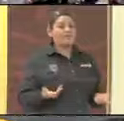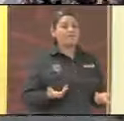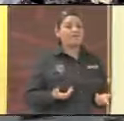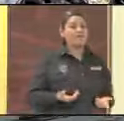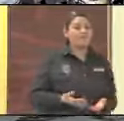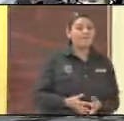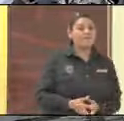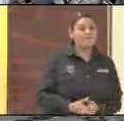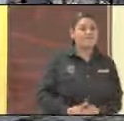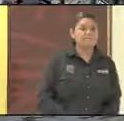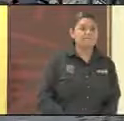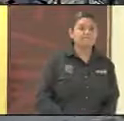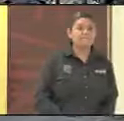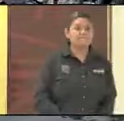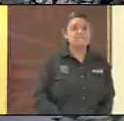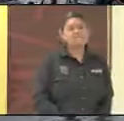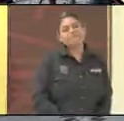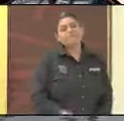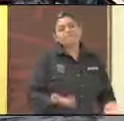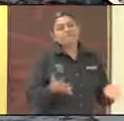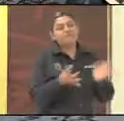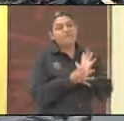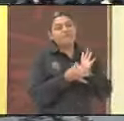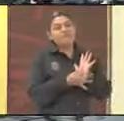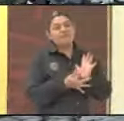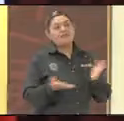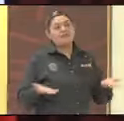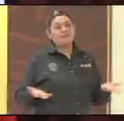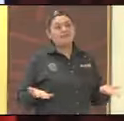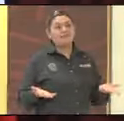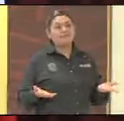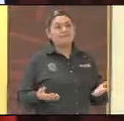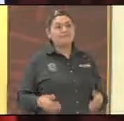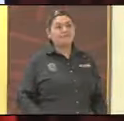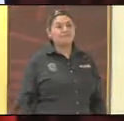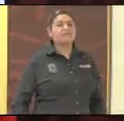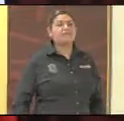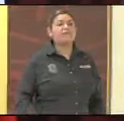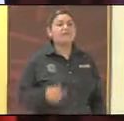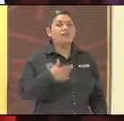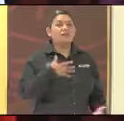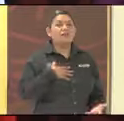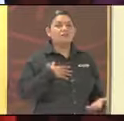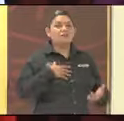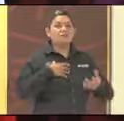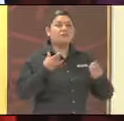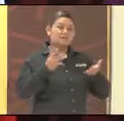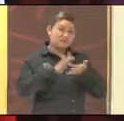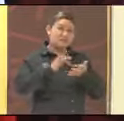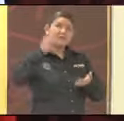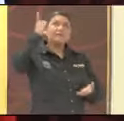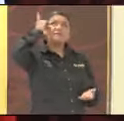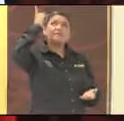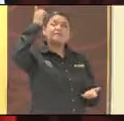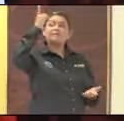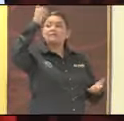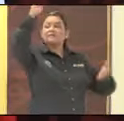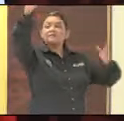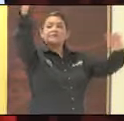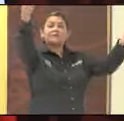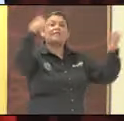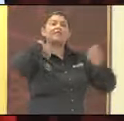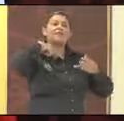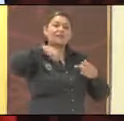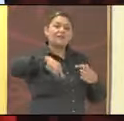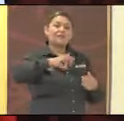¿Mande? Sí, son fierros, sí. Miren, yo aquí le doy gracias a Dios que pues esto